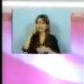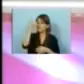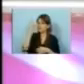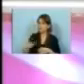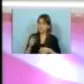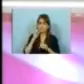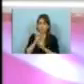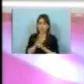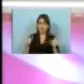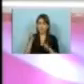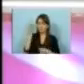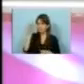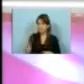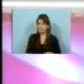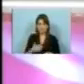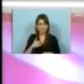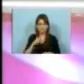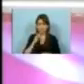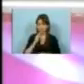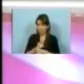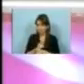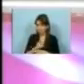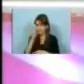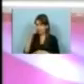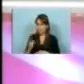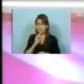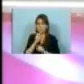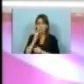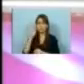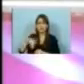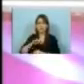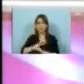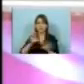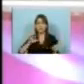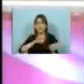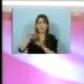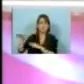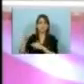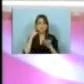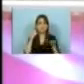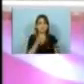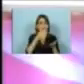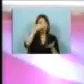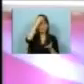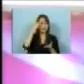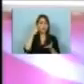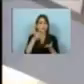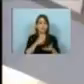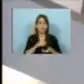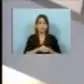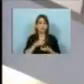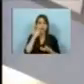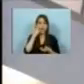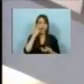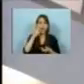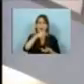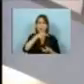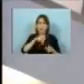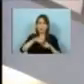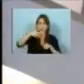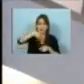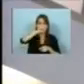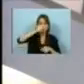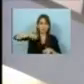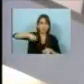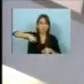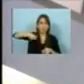verdad es que dejás mucho que desear y lo lamento profundamente. ¿Cómo fue la negociación, Luis? El hombre del maletín se llama Carlos